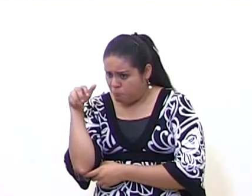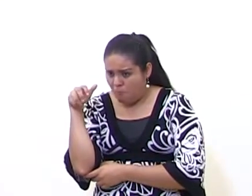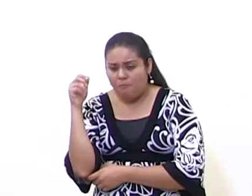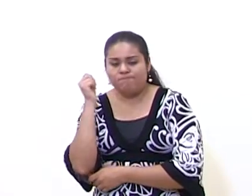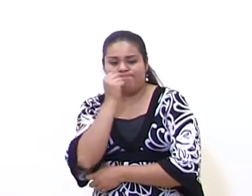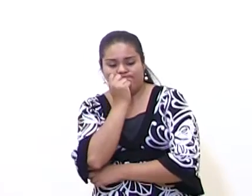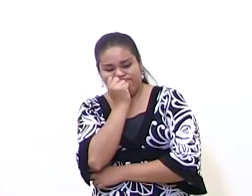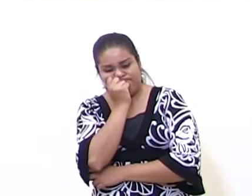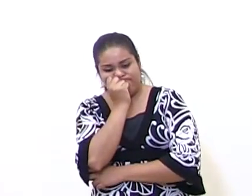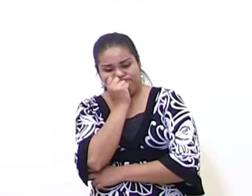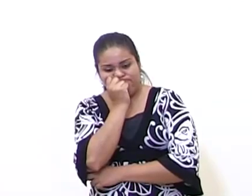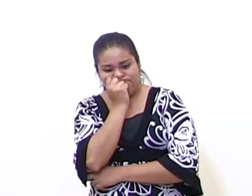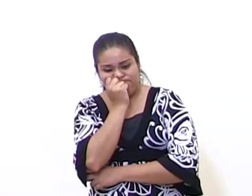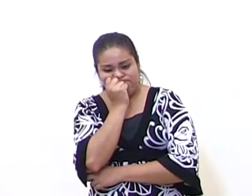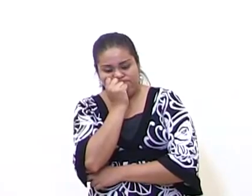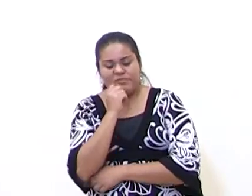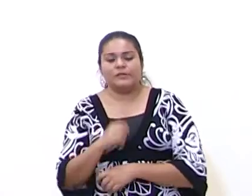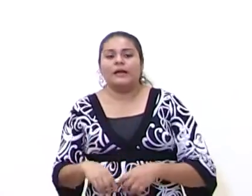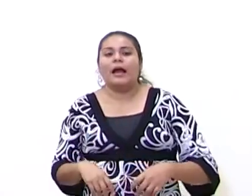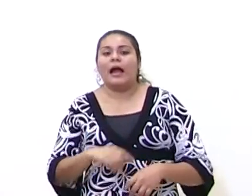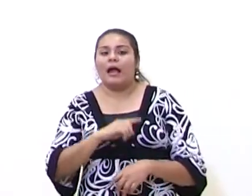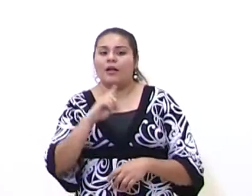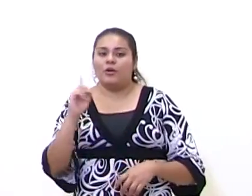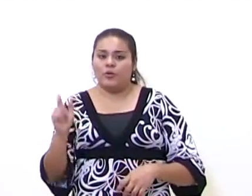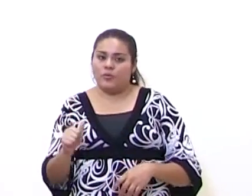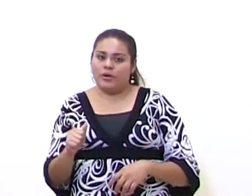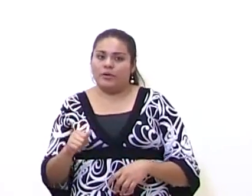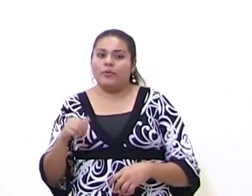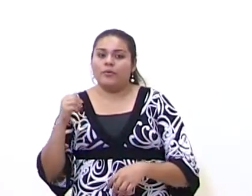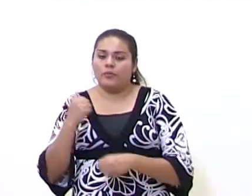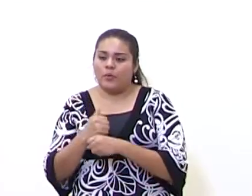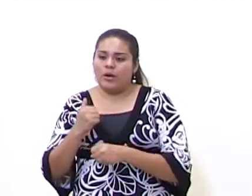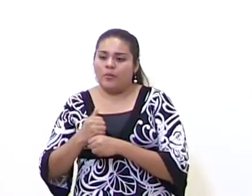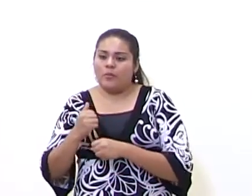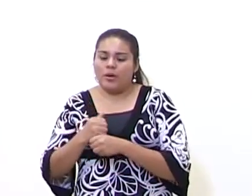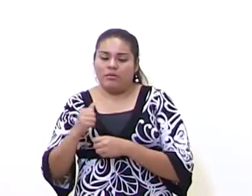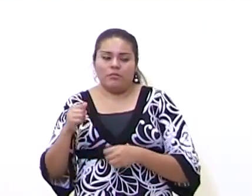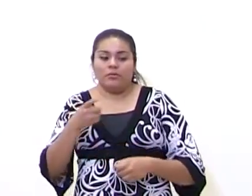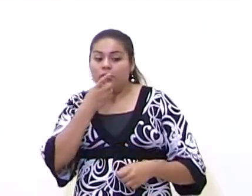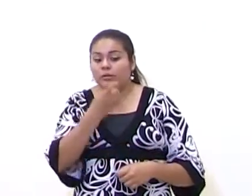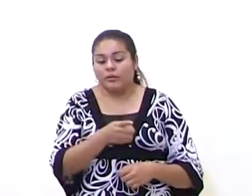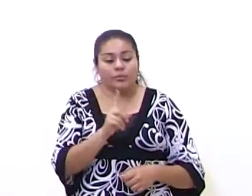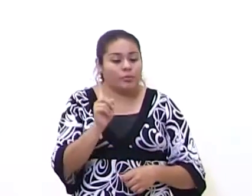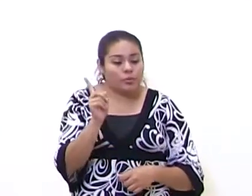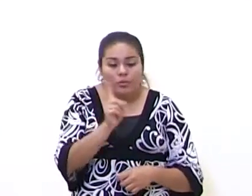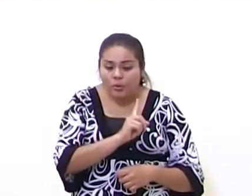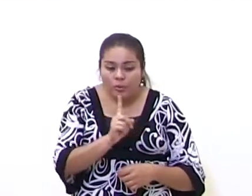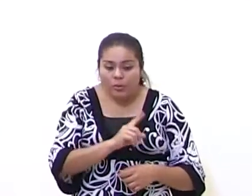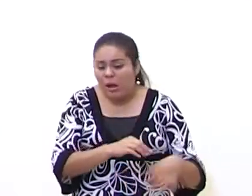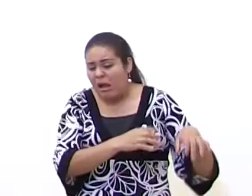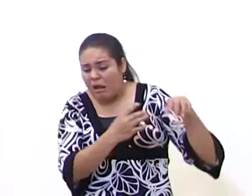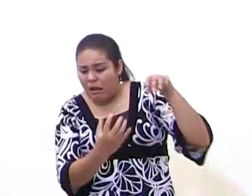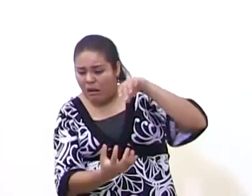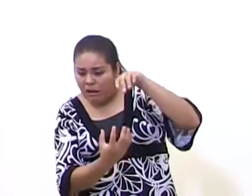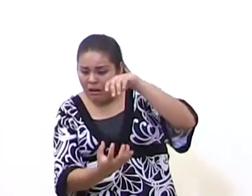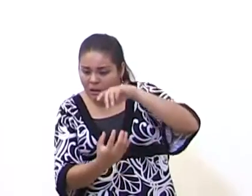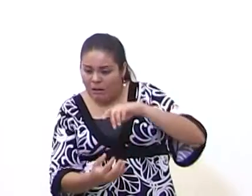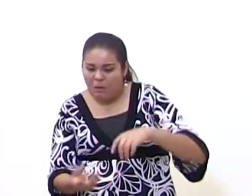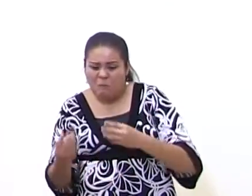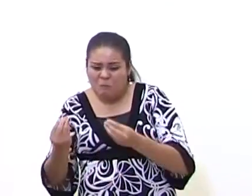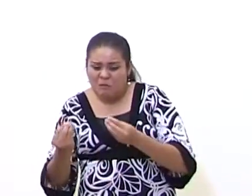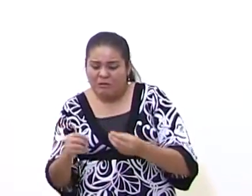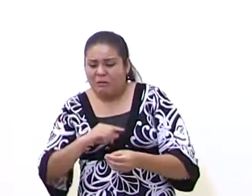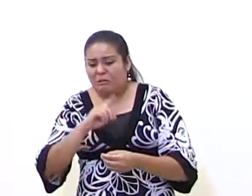resultó, pero Sofía no lo sabía hasta que hizo un estudio que requería una combinación de fertilizante